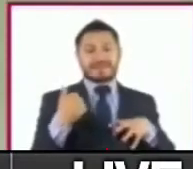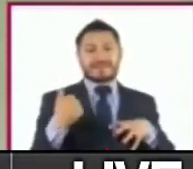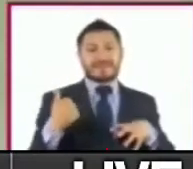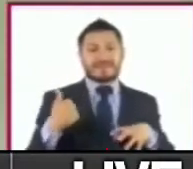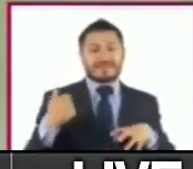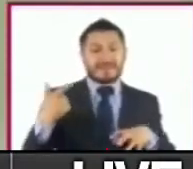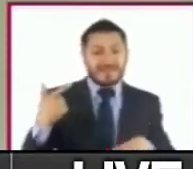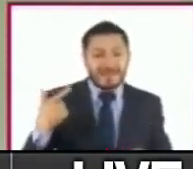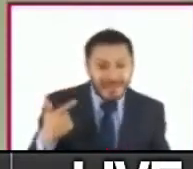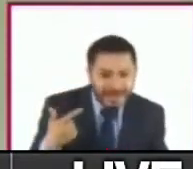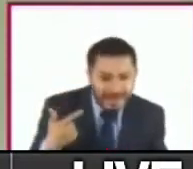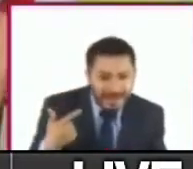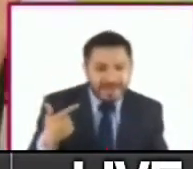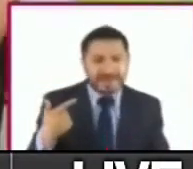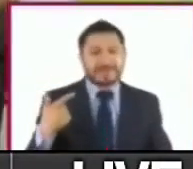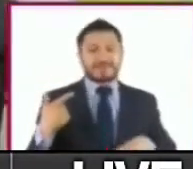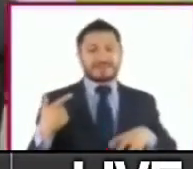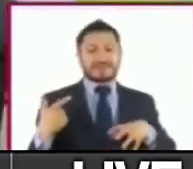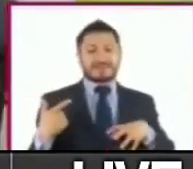7,